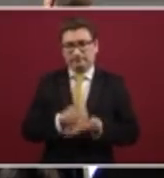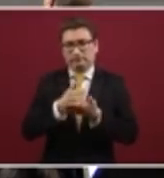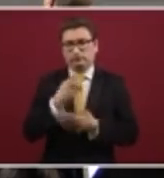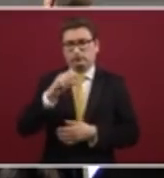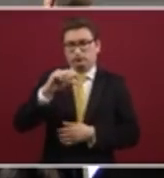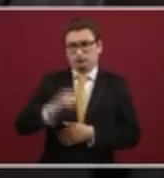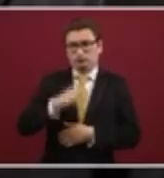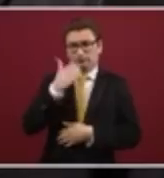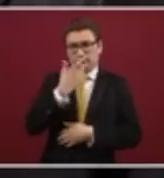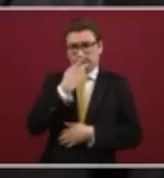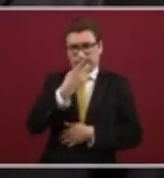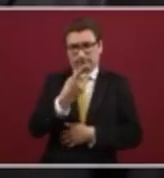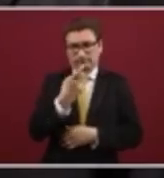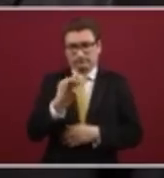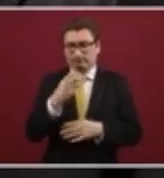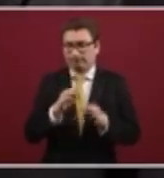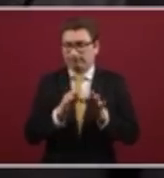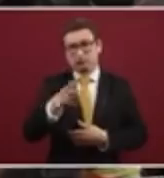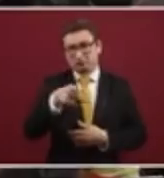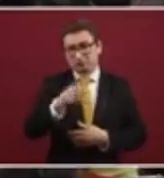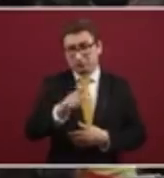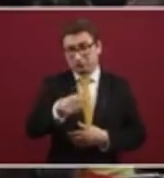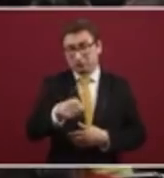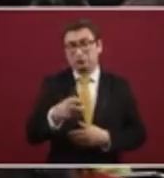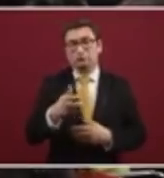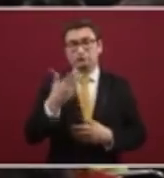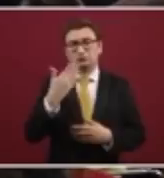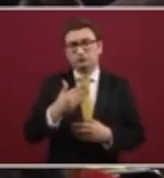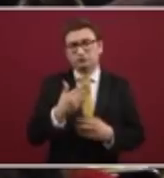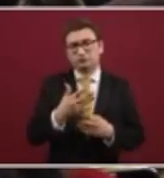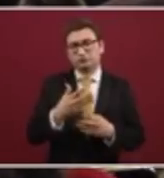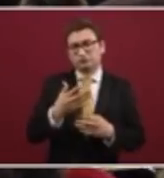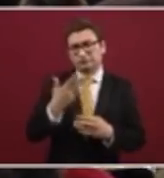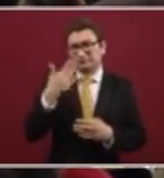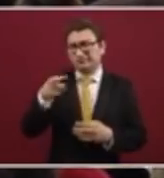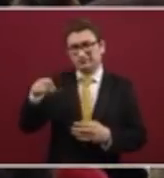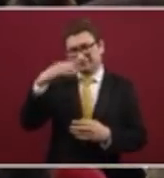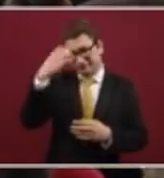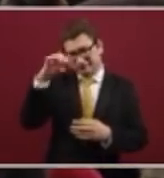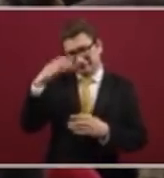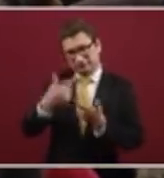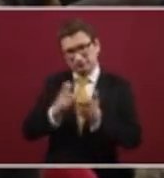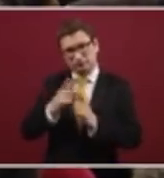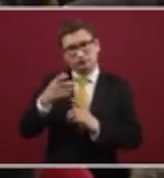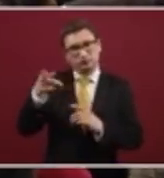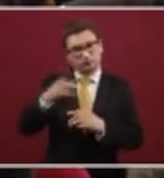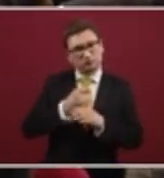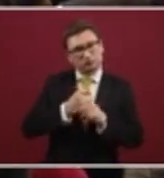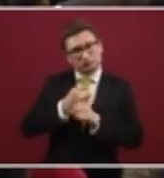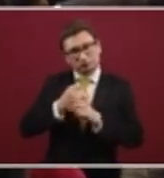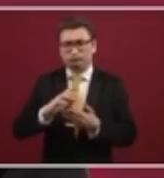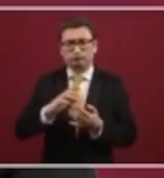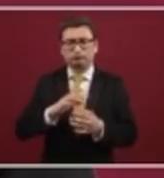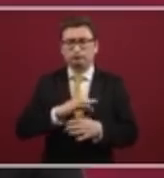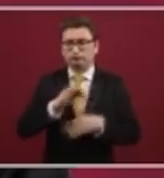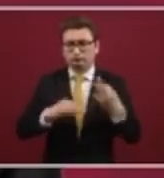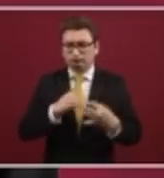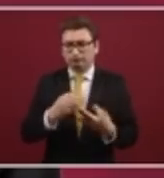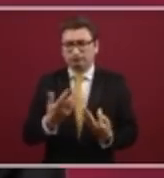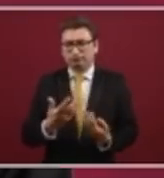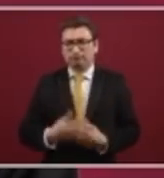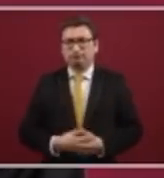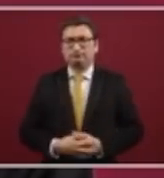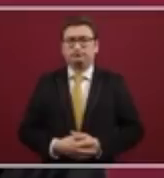impulsando actividades productivas, creando empleos, fortaleciendo el mercado interno y existe una política para el bienestar. Pero esto